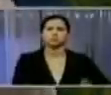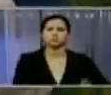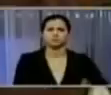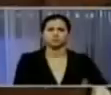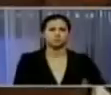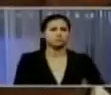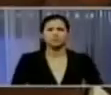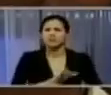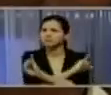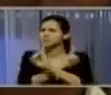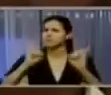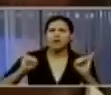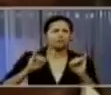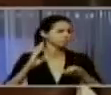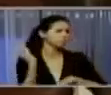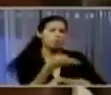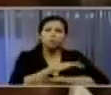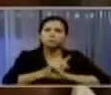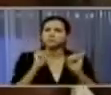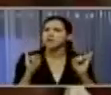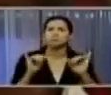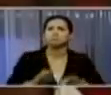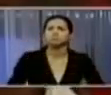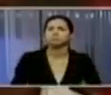Ya los estamos derrotando.